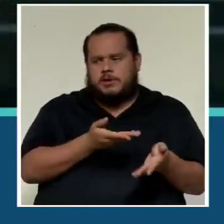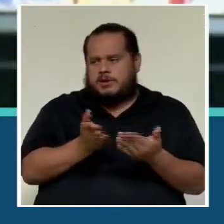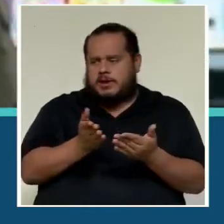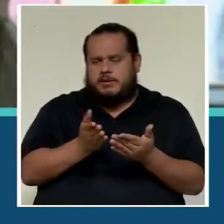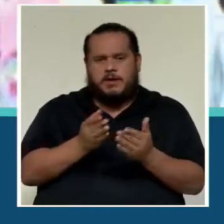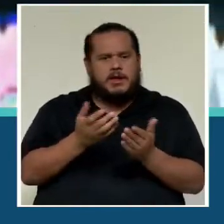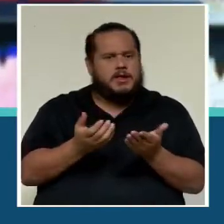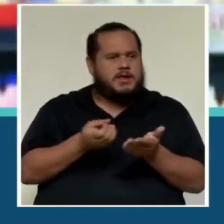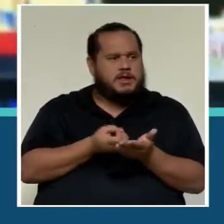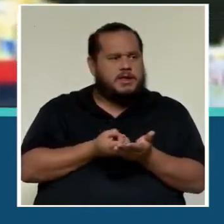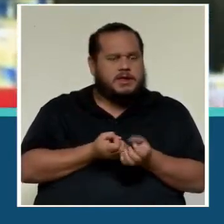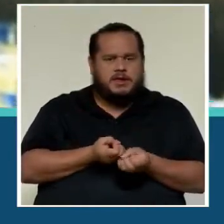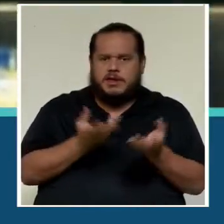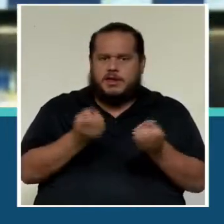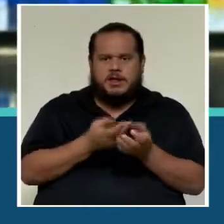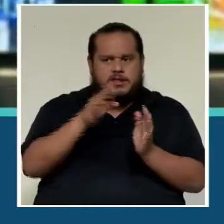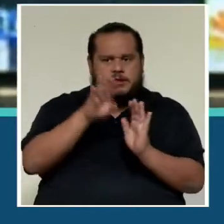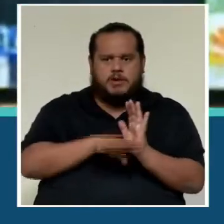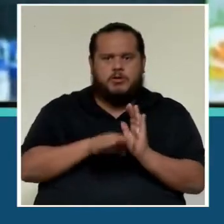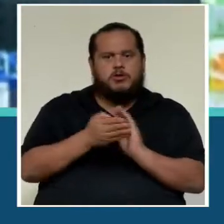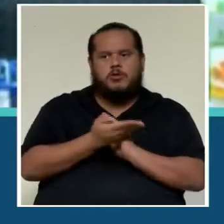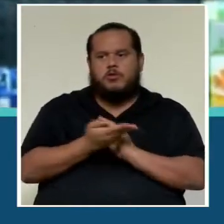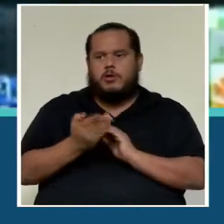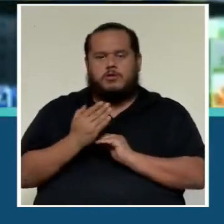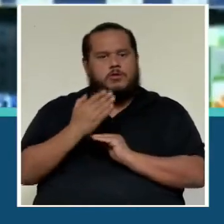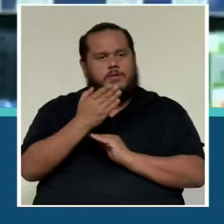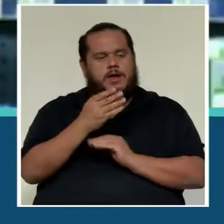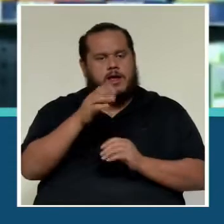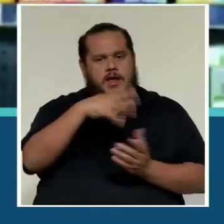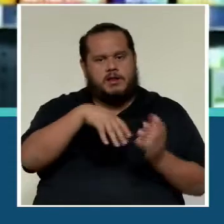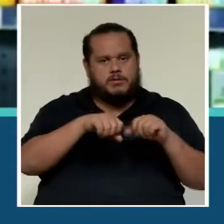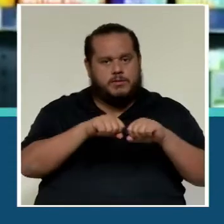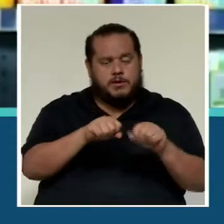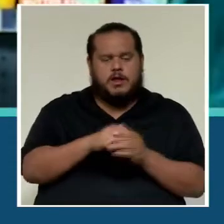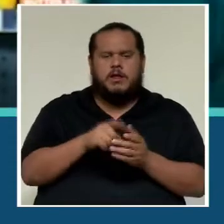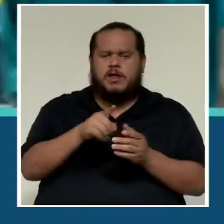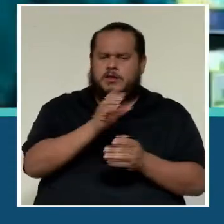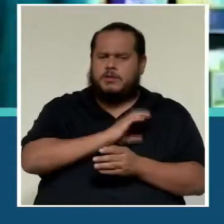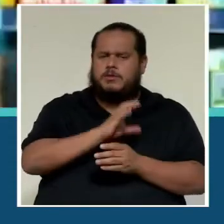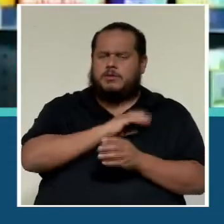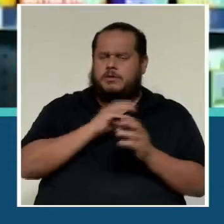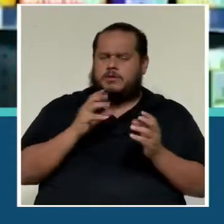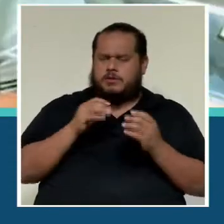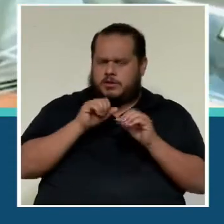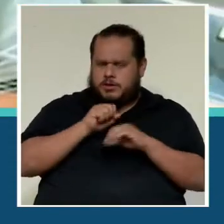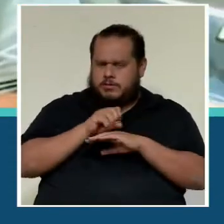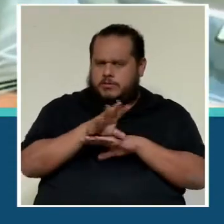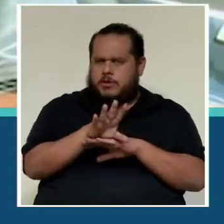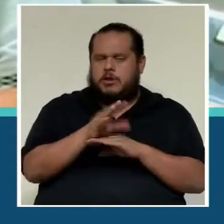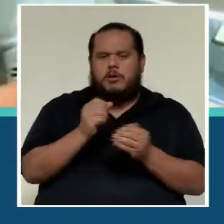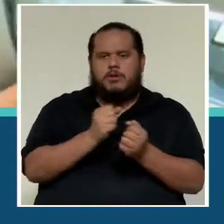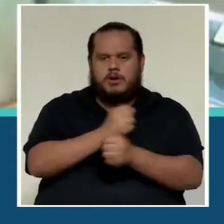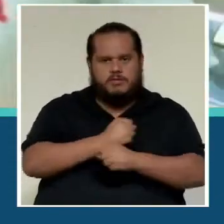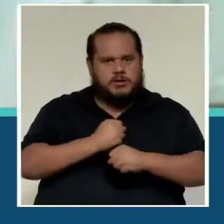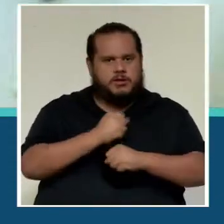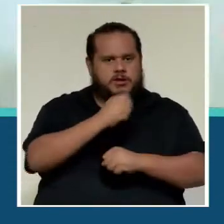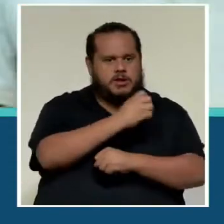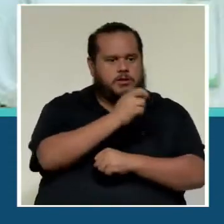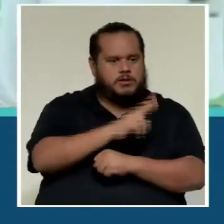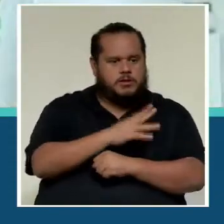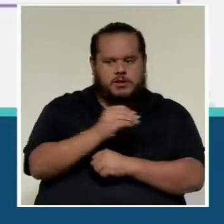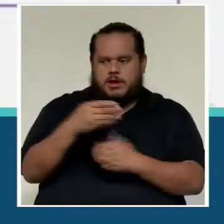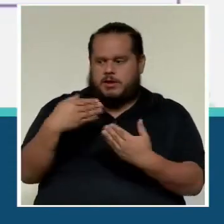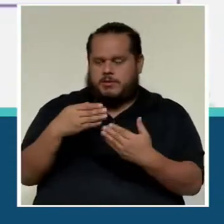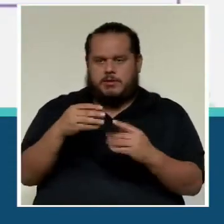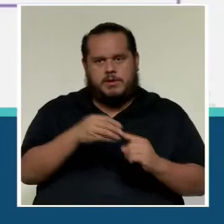menos cada vez que van al supermercado. Este comportamiento está influenciado por inflaciones en Costa Rica y Panamá